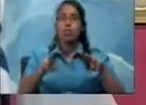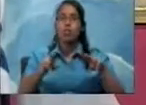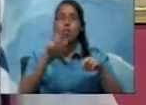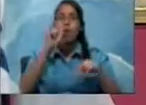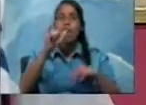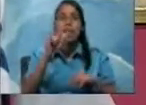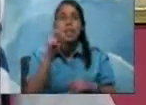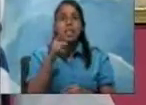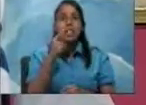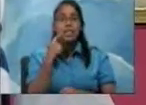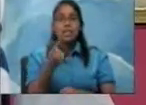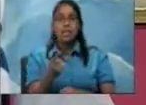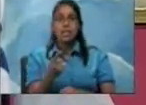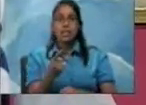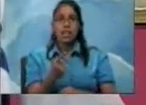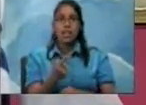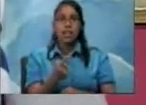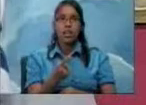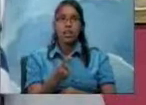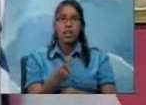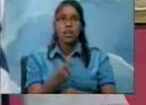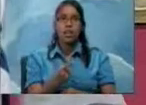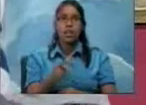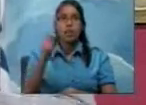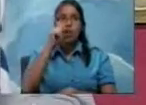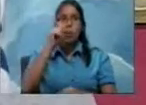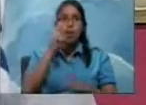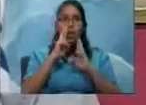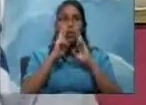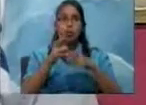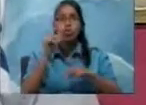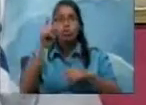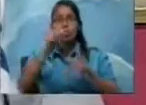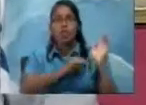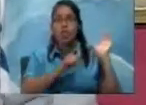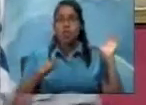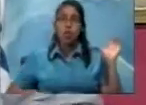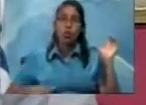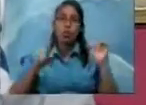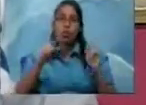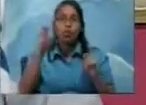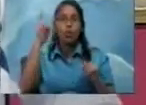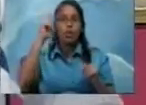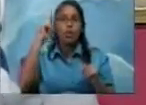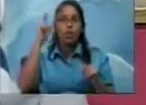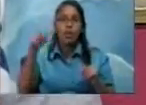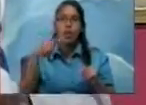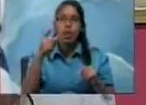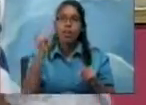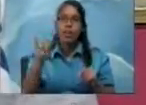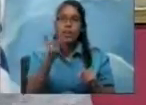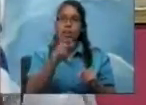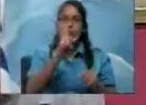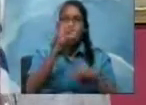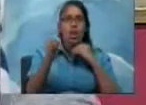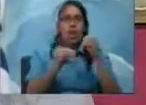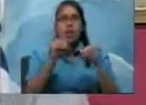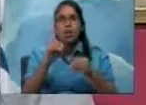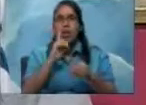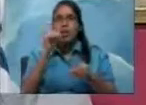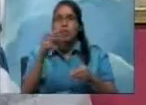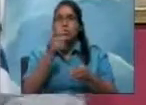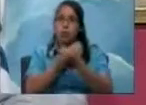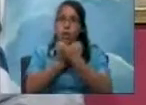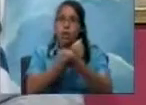le dice Pedro respondió Señor tú lo sabes cuánta gente no no uno le hace una pregunta tú amas al